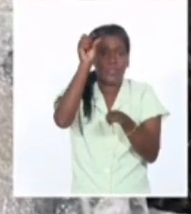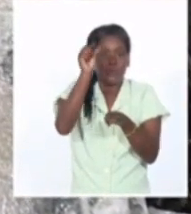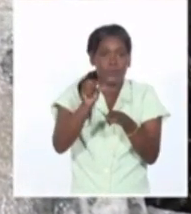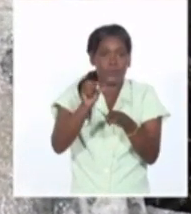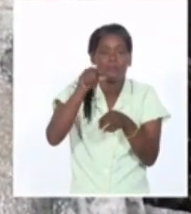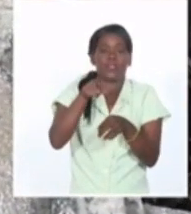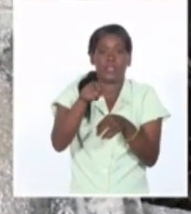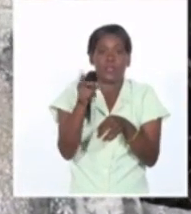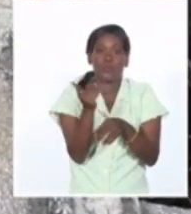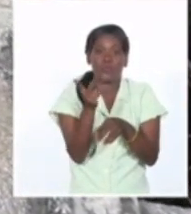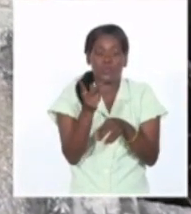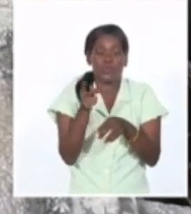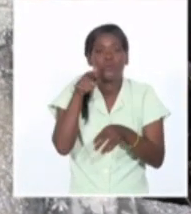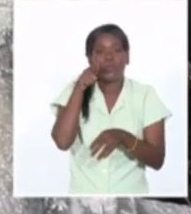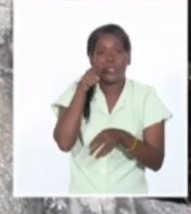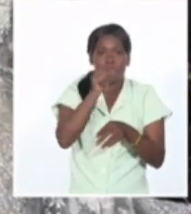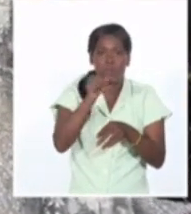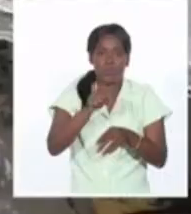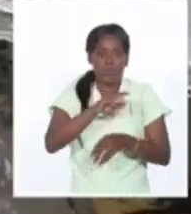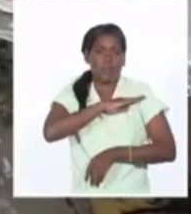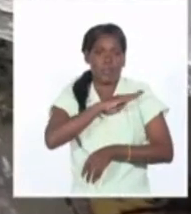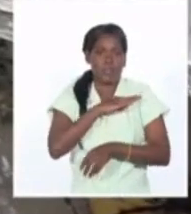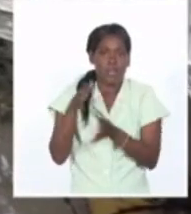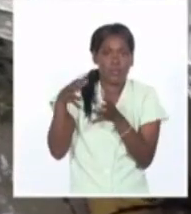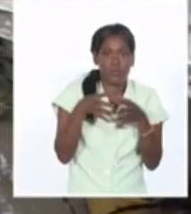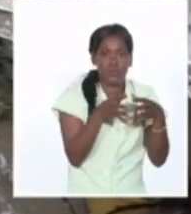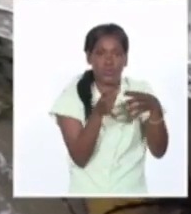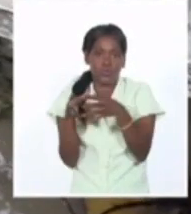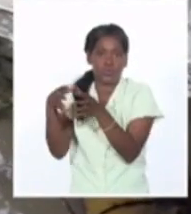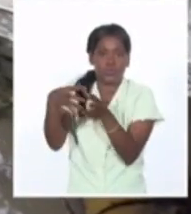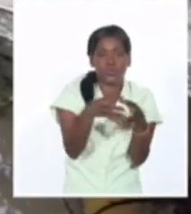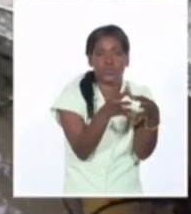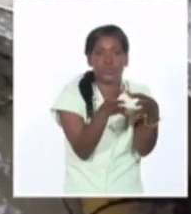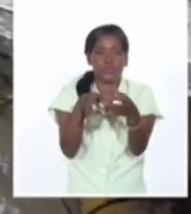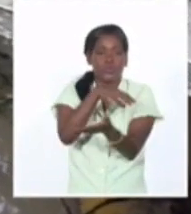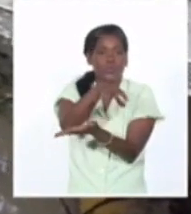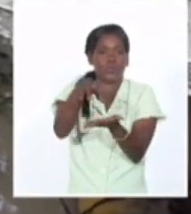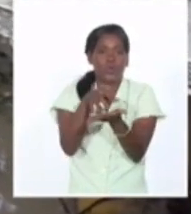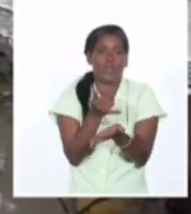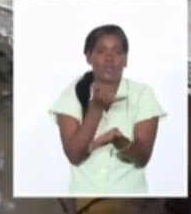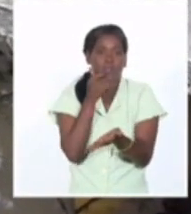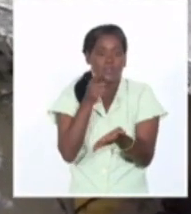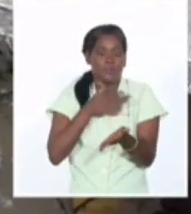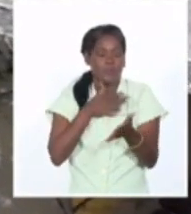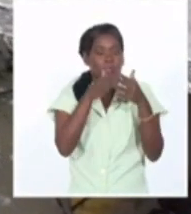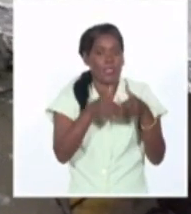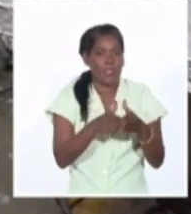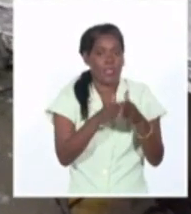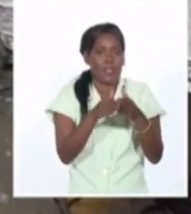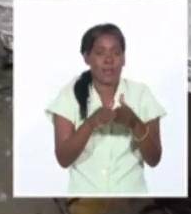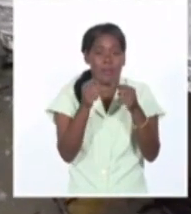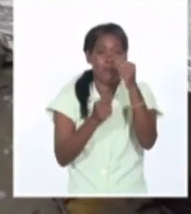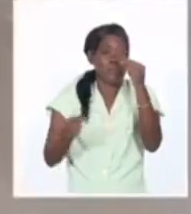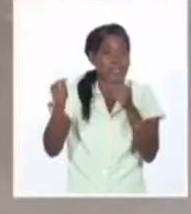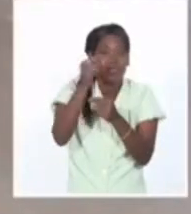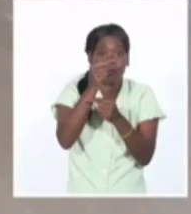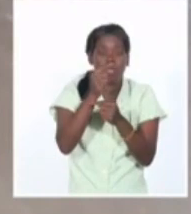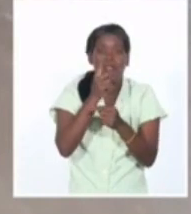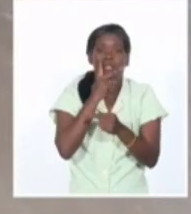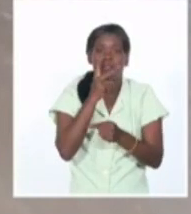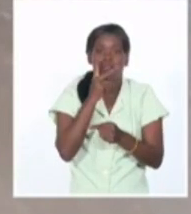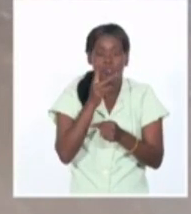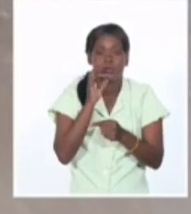de la Defensa Civil, recorren las zonas más afectadas en territorio granmense. Precisiones de la periodista Elena